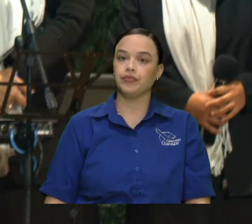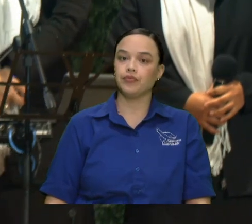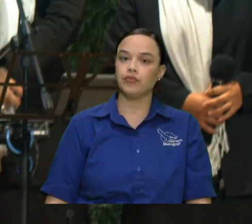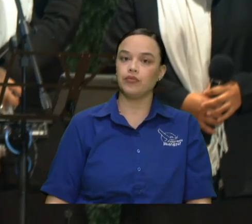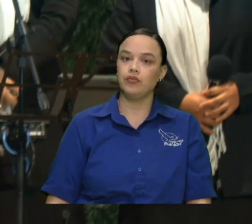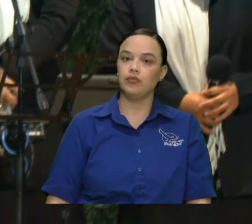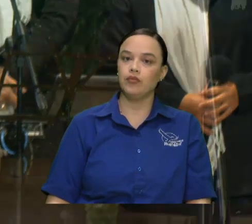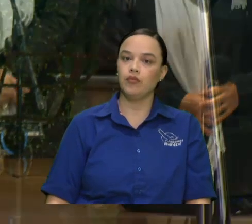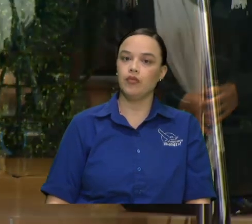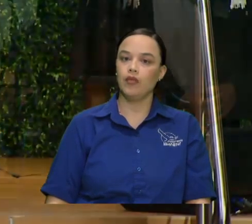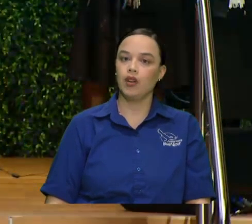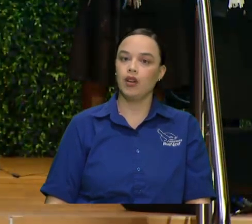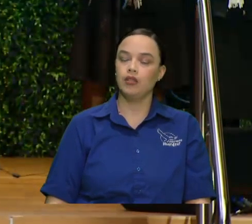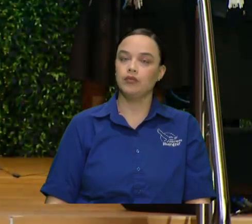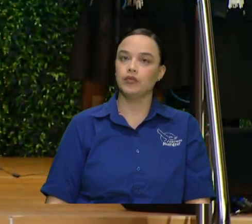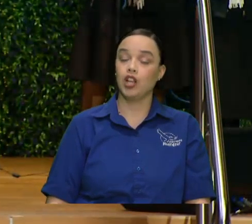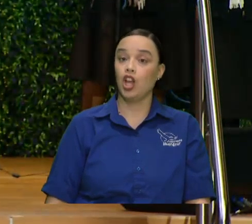él